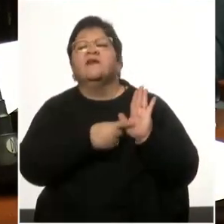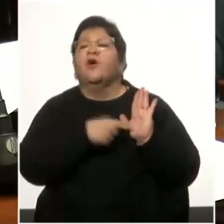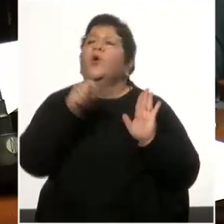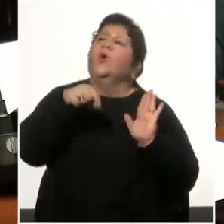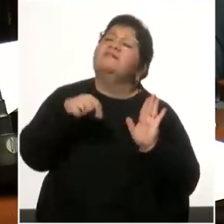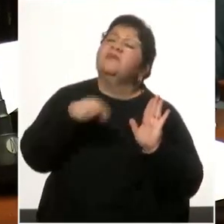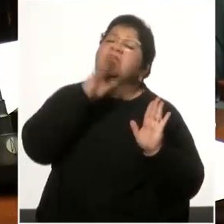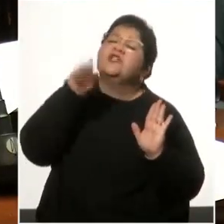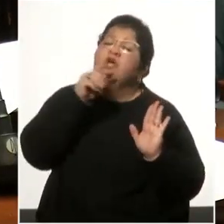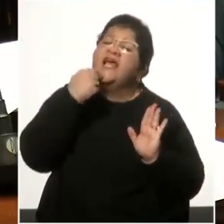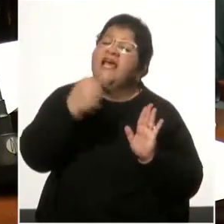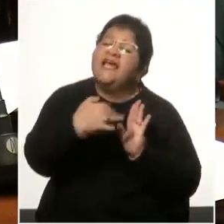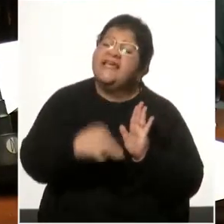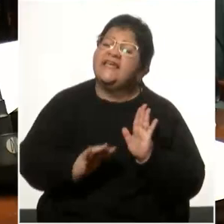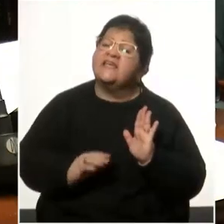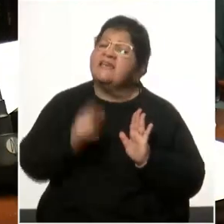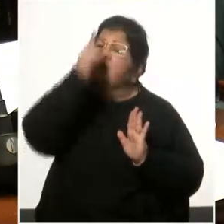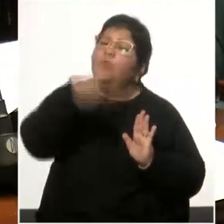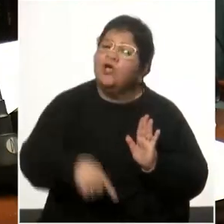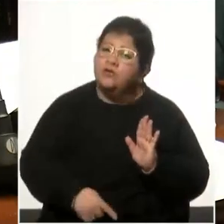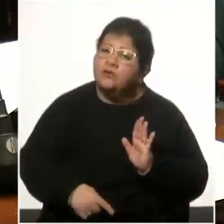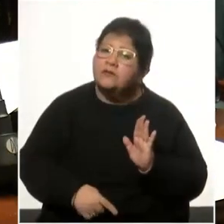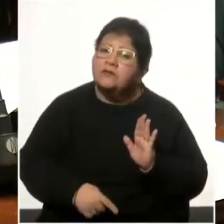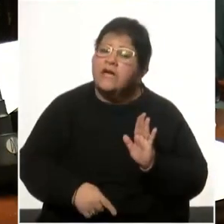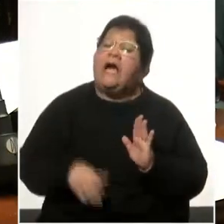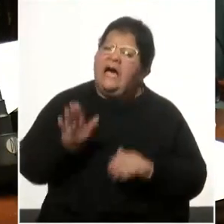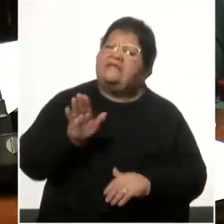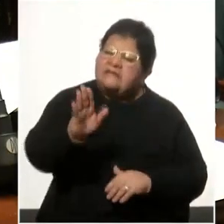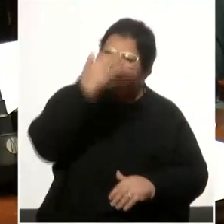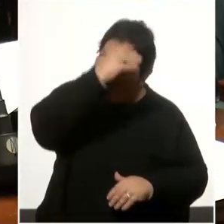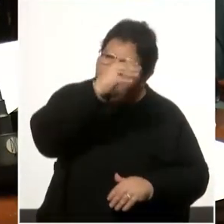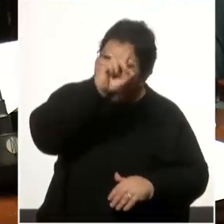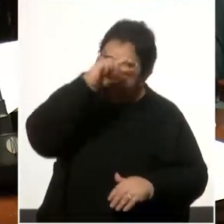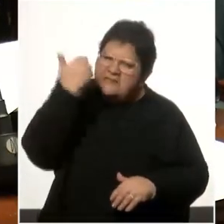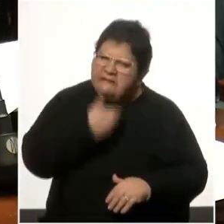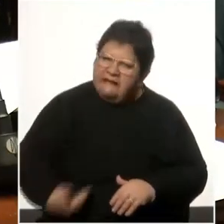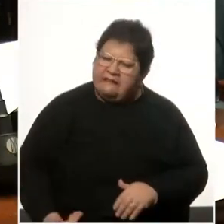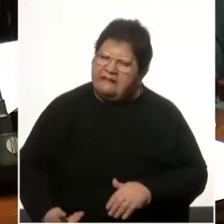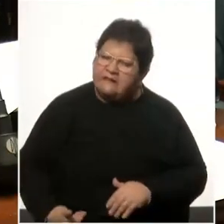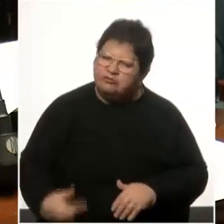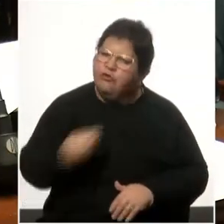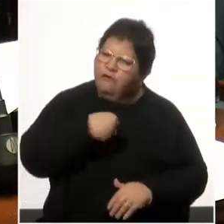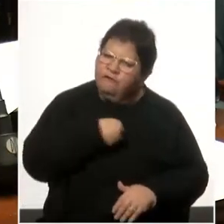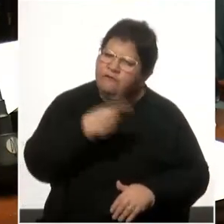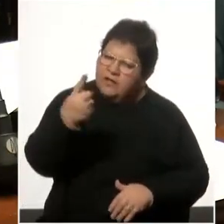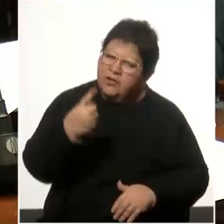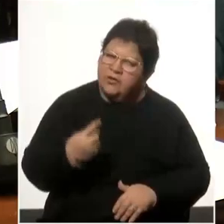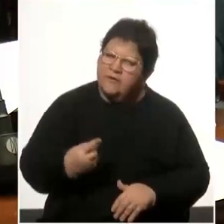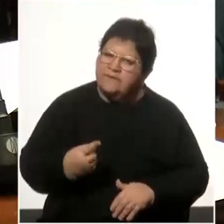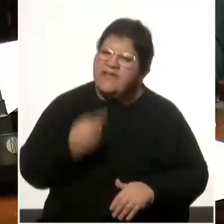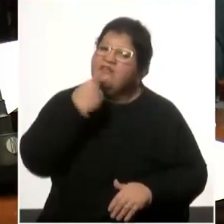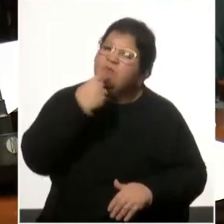¿O este tuit que acabo de leer, que es de julio? Así que el Presidente de la República, y doy fe, dijo